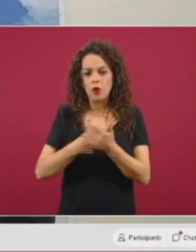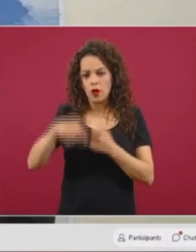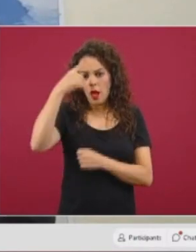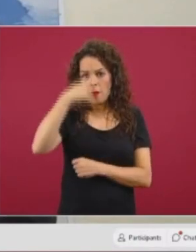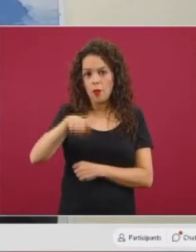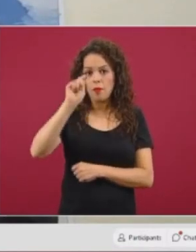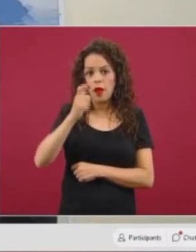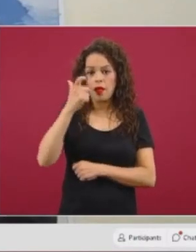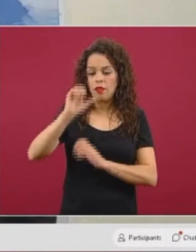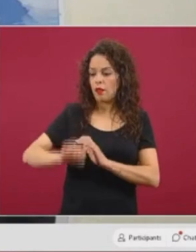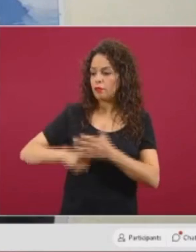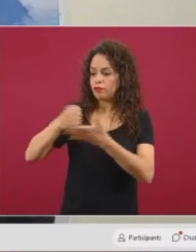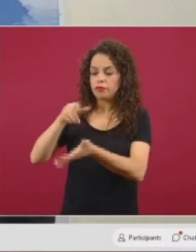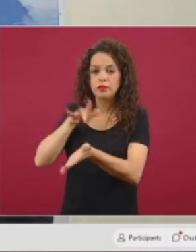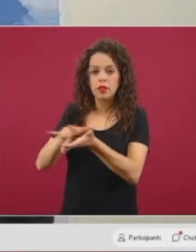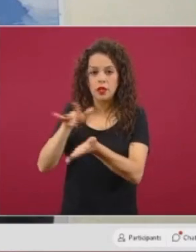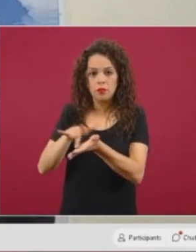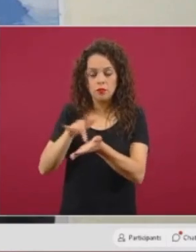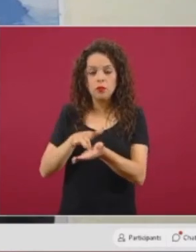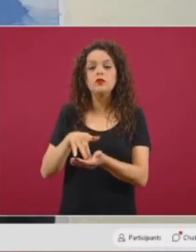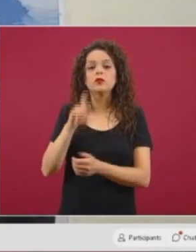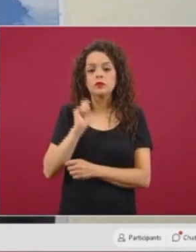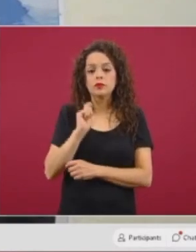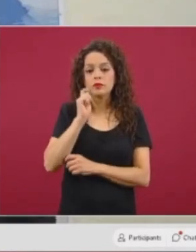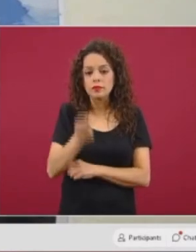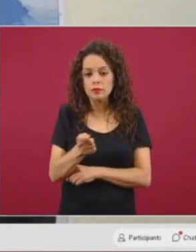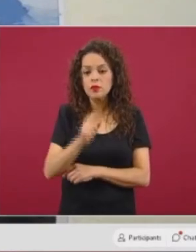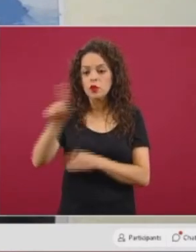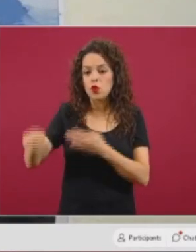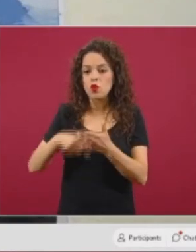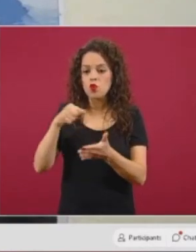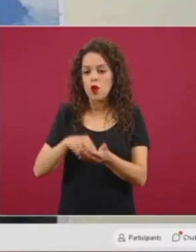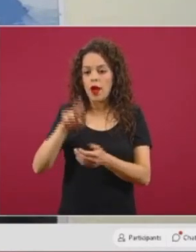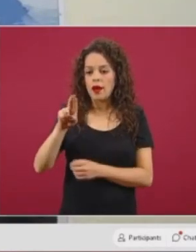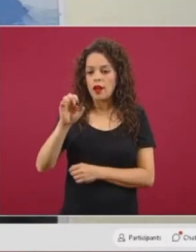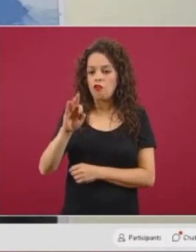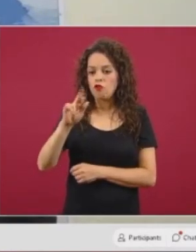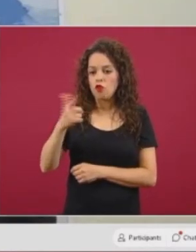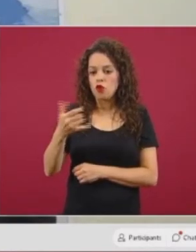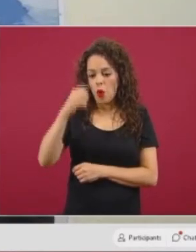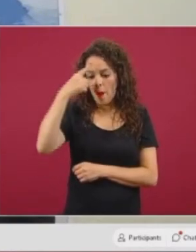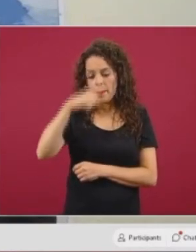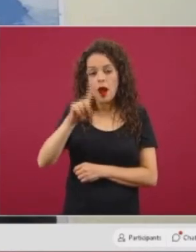para mujeres víctimas de violencia, sus hijas y sus hijos, que era